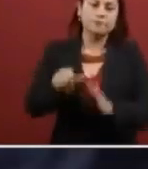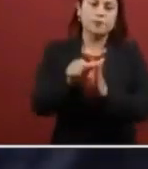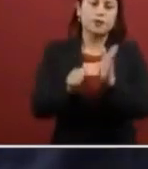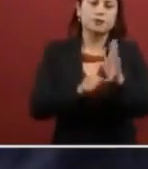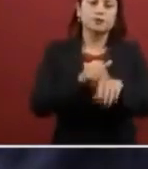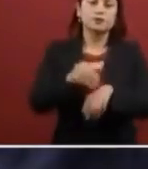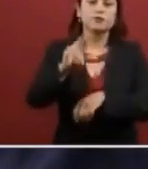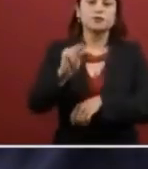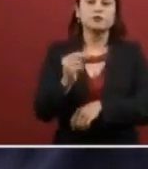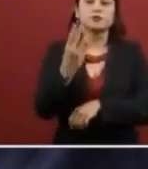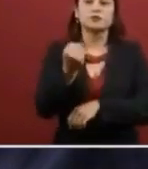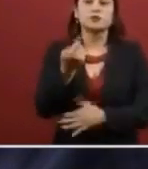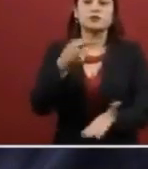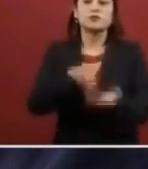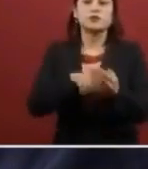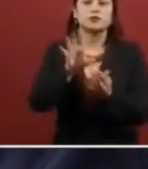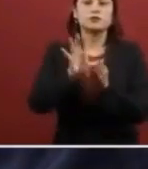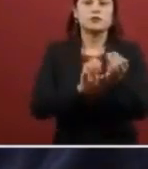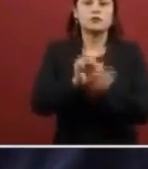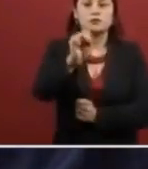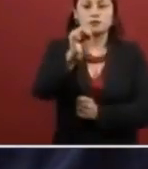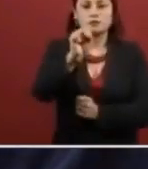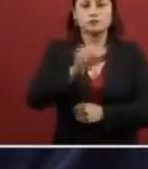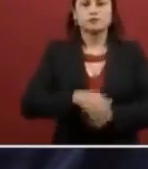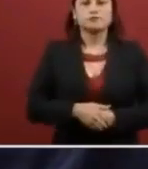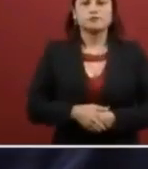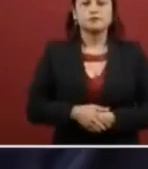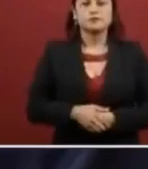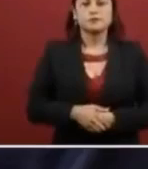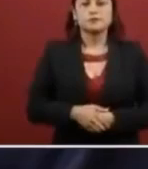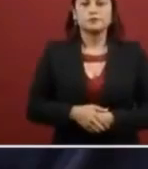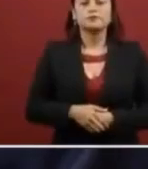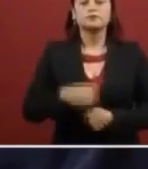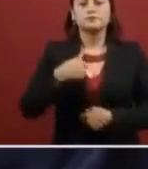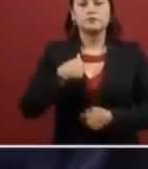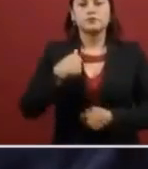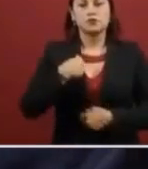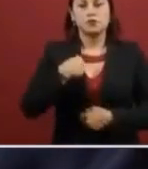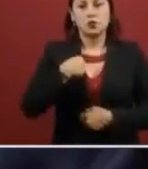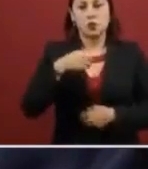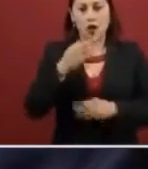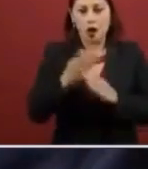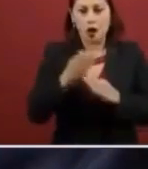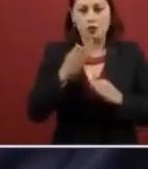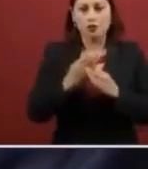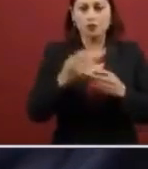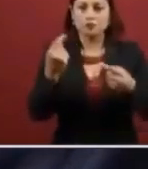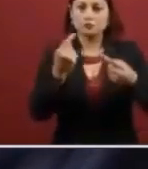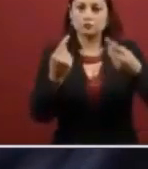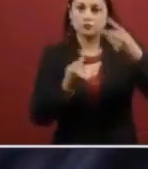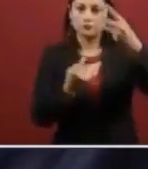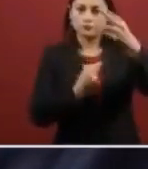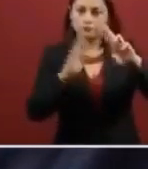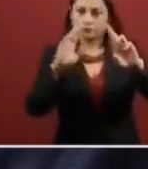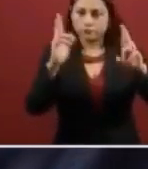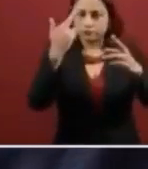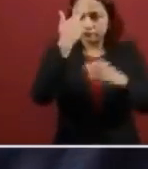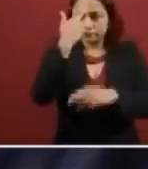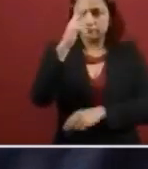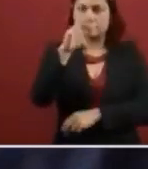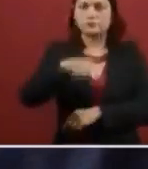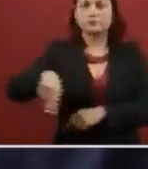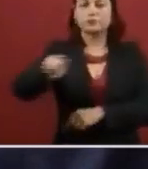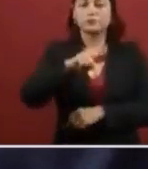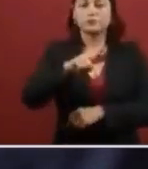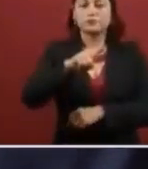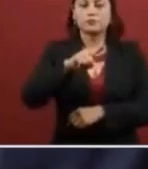constitución los recuerdos esos principios la autodeterminación